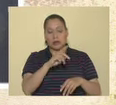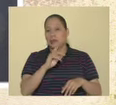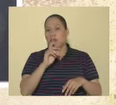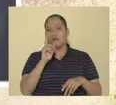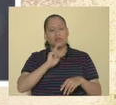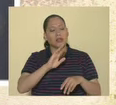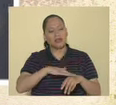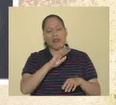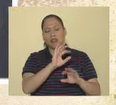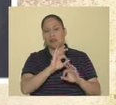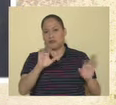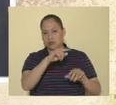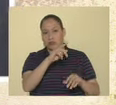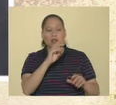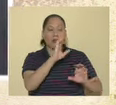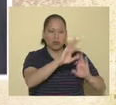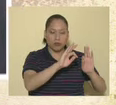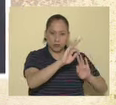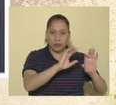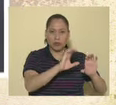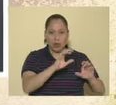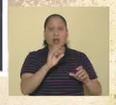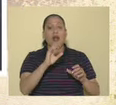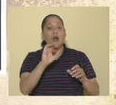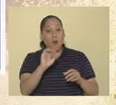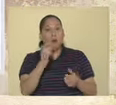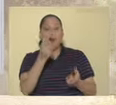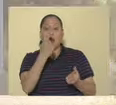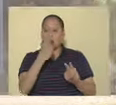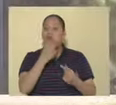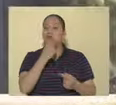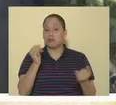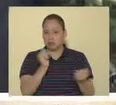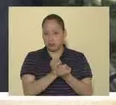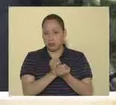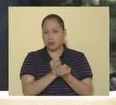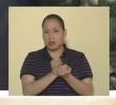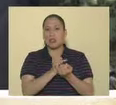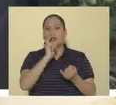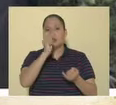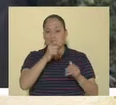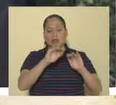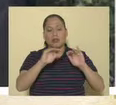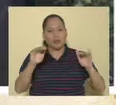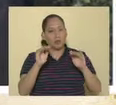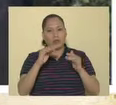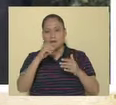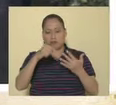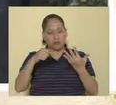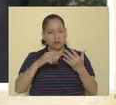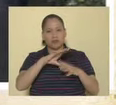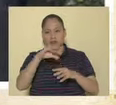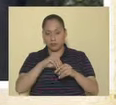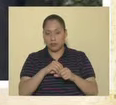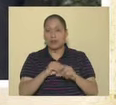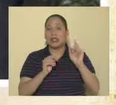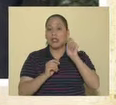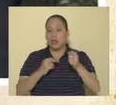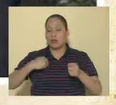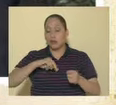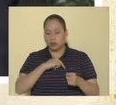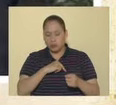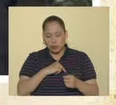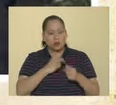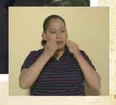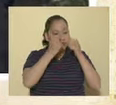O bien, puede haber hombres. Esto es un aspecto de igualdad en todos los sentidos. Y tenemos que tener las condiciones